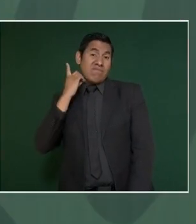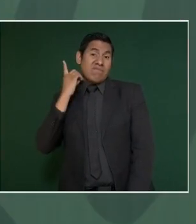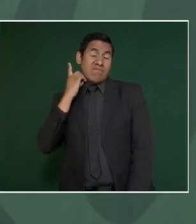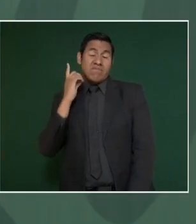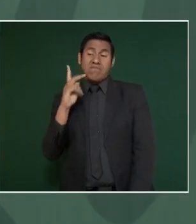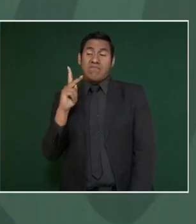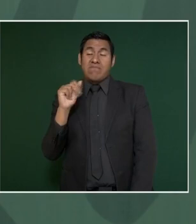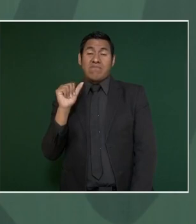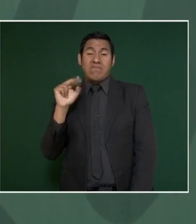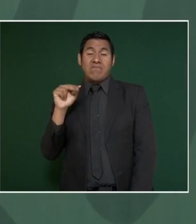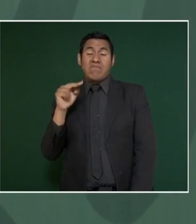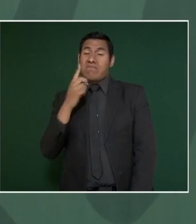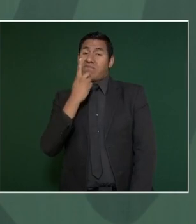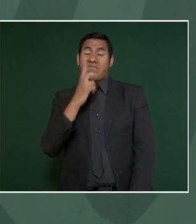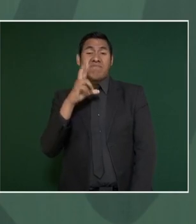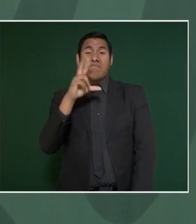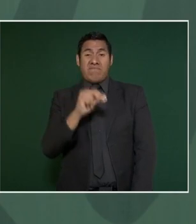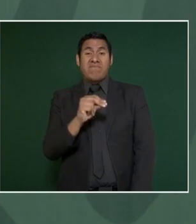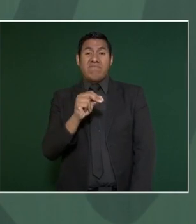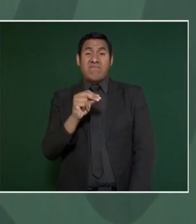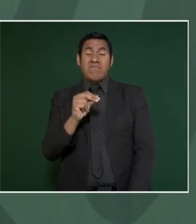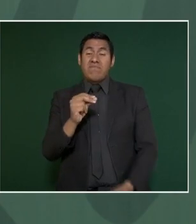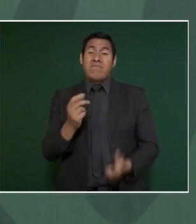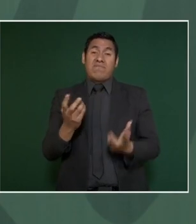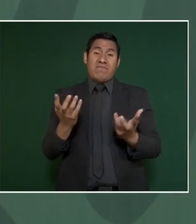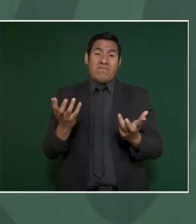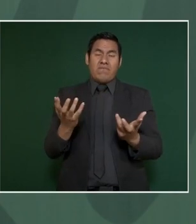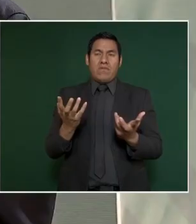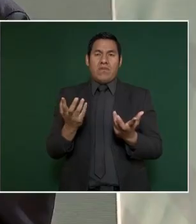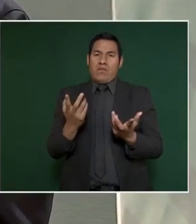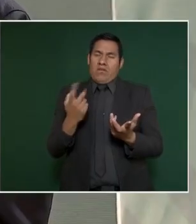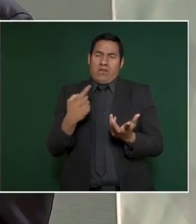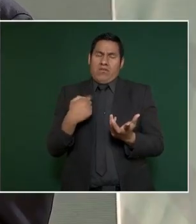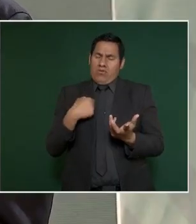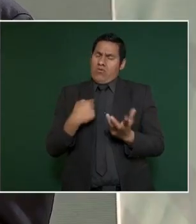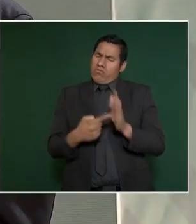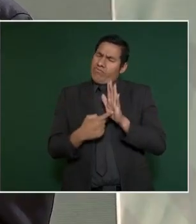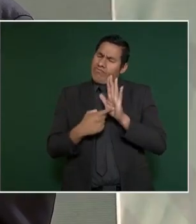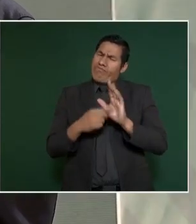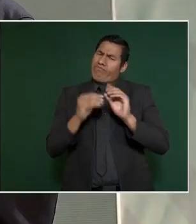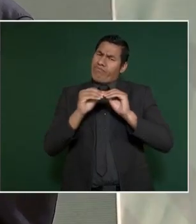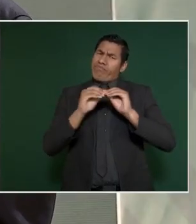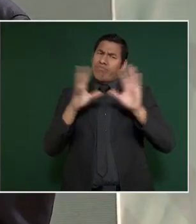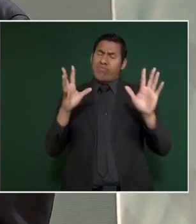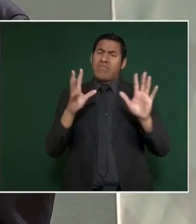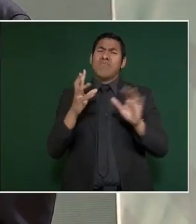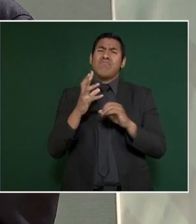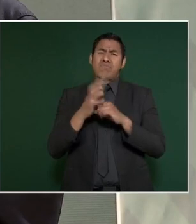para poner las cosas en claro porque luego engañan